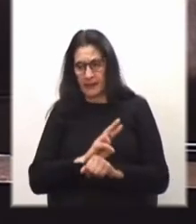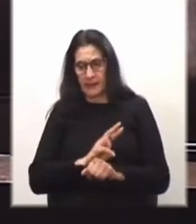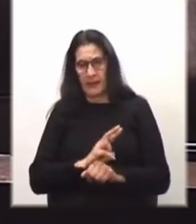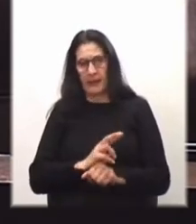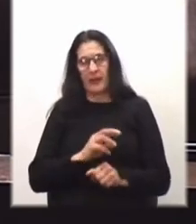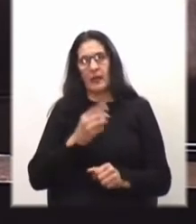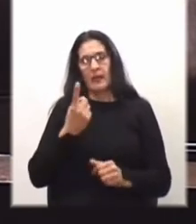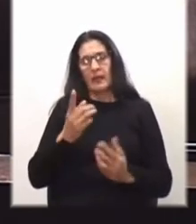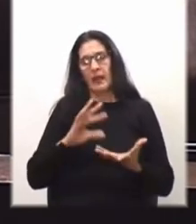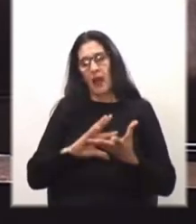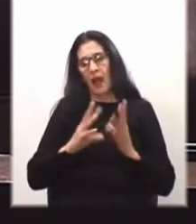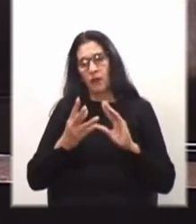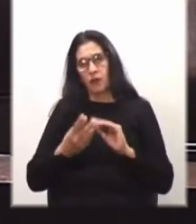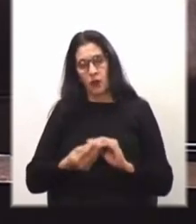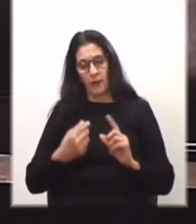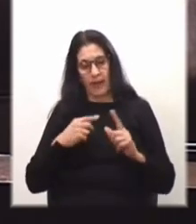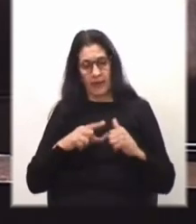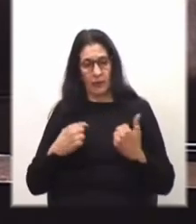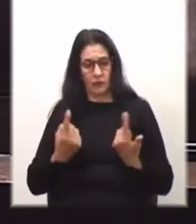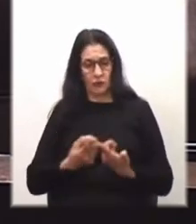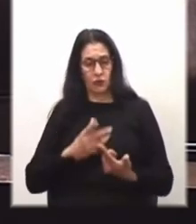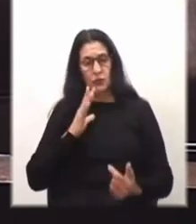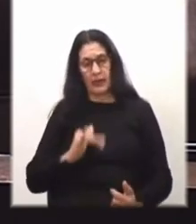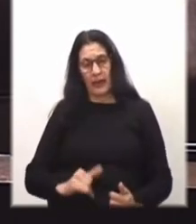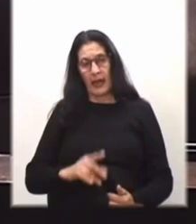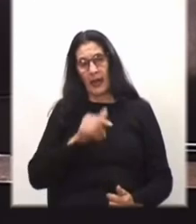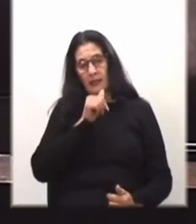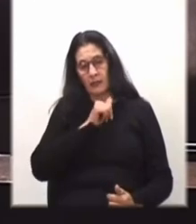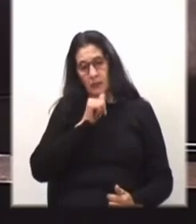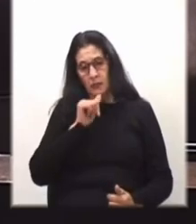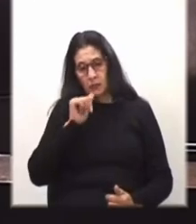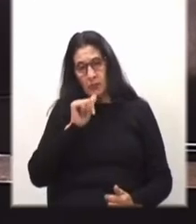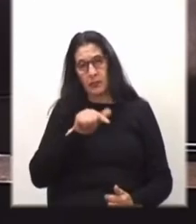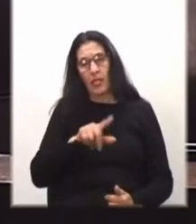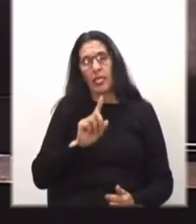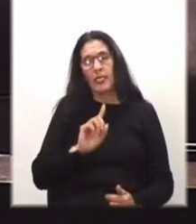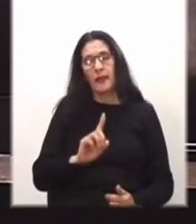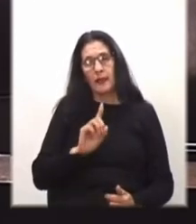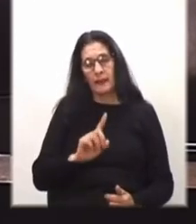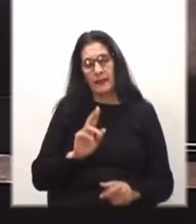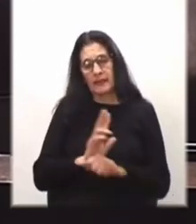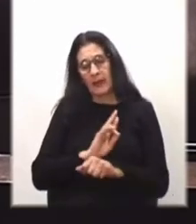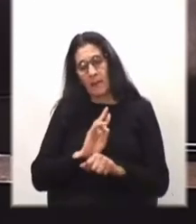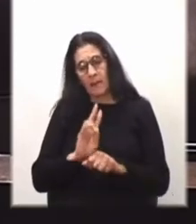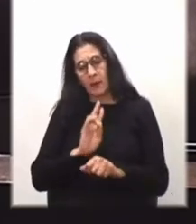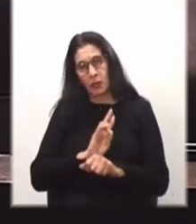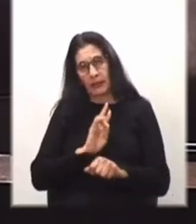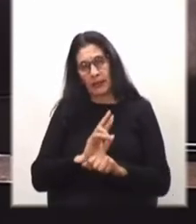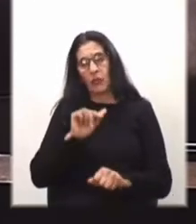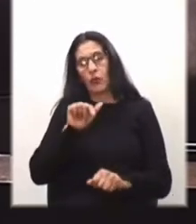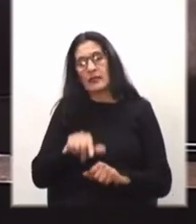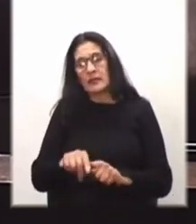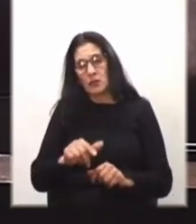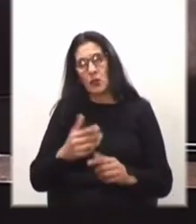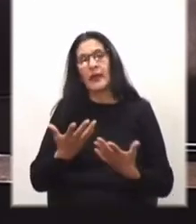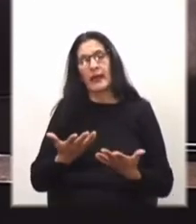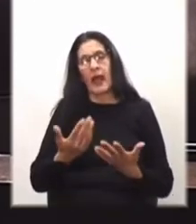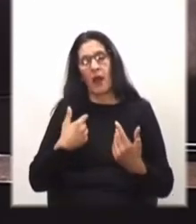los mecanismos que teníamos de resolución debían ser protegidos y que eso era parte de lo que nos